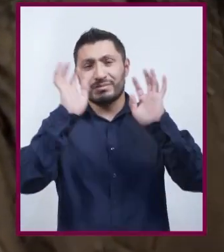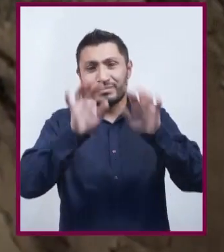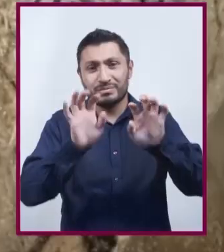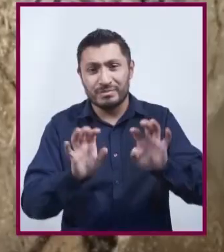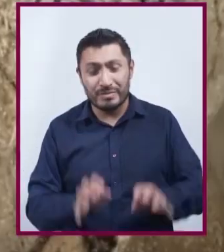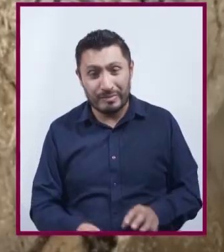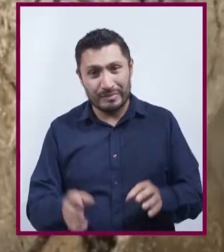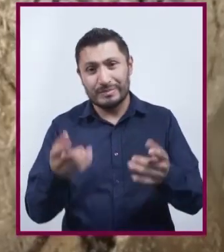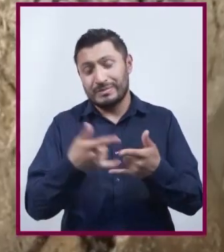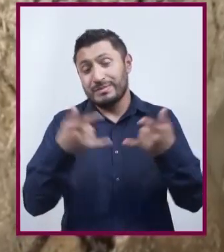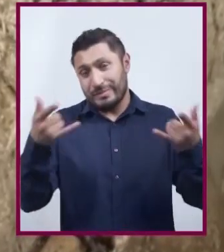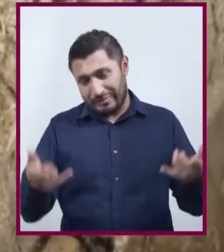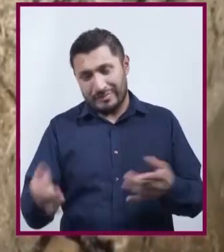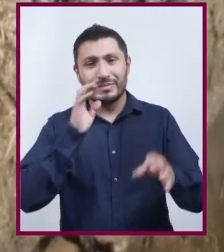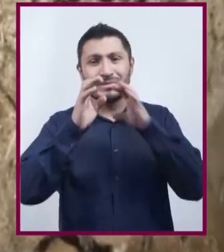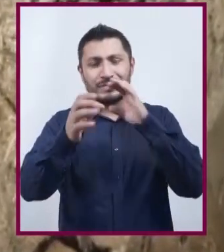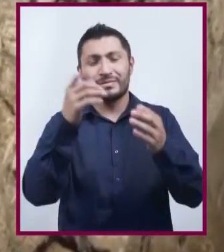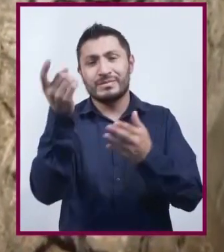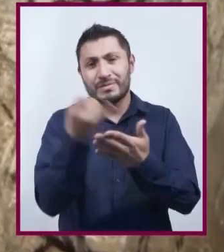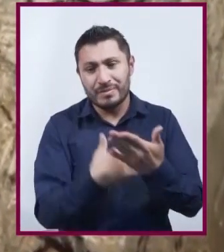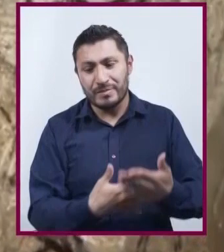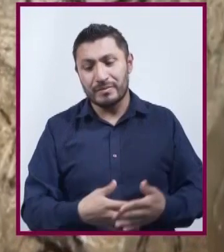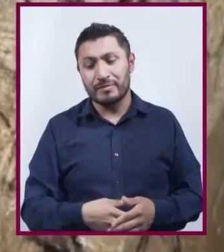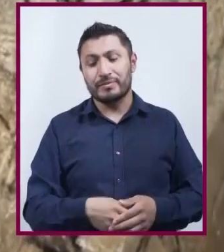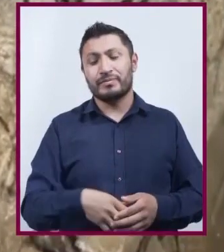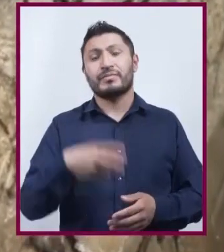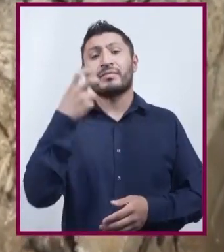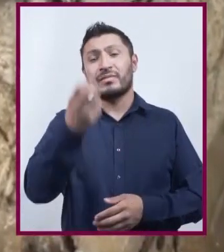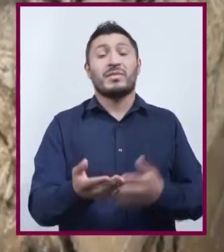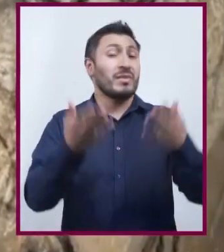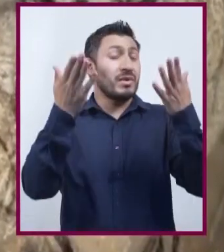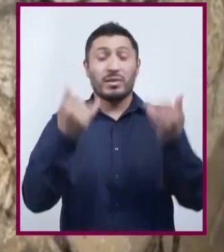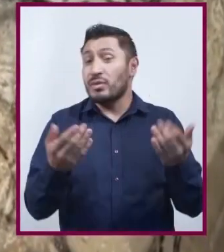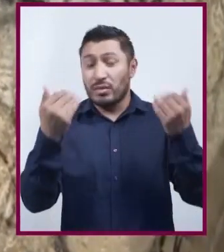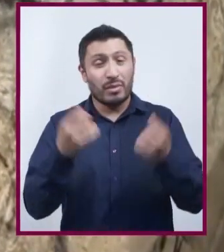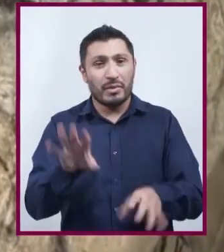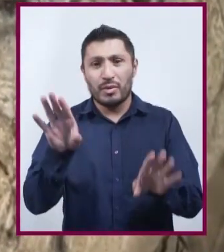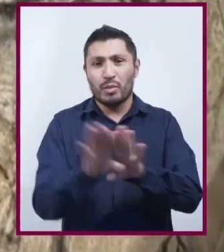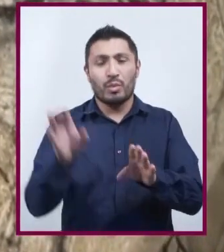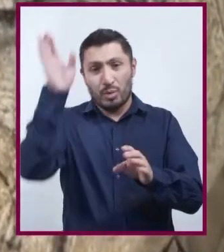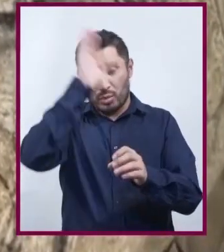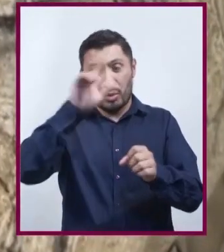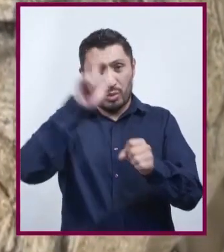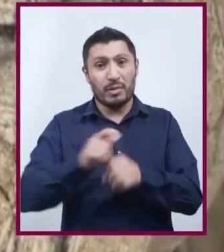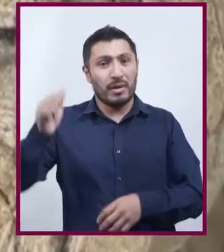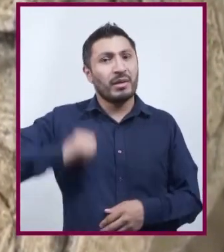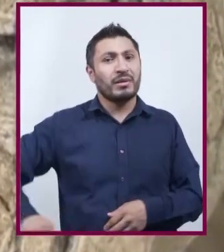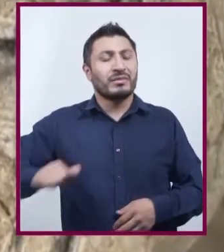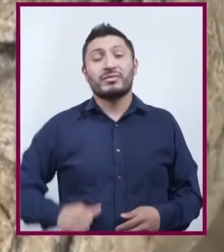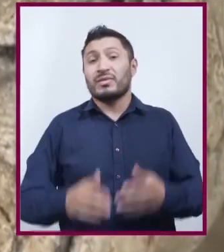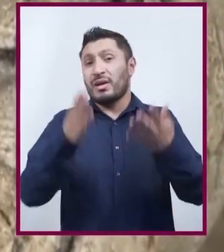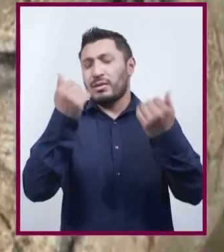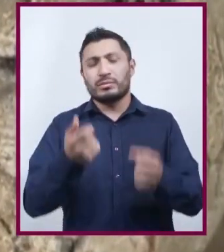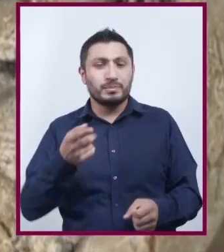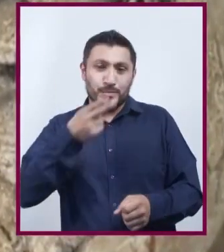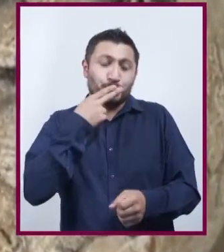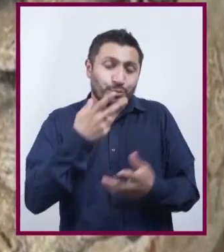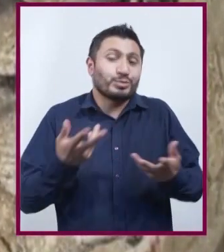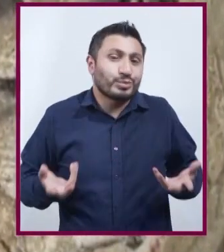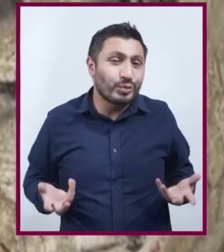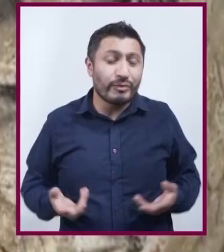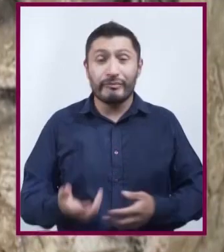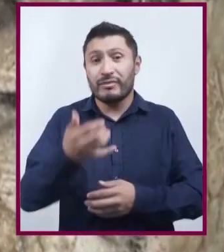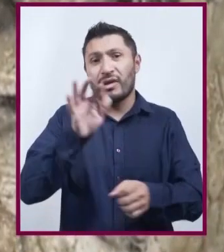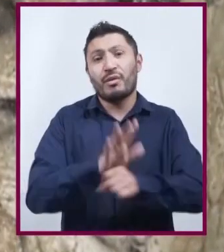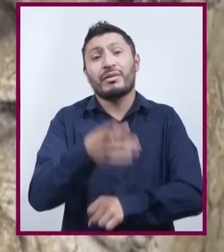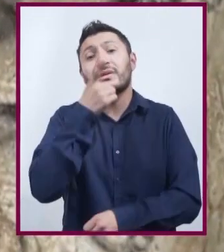Antes de poder escribir, ya registrábamos los hechos y nos comunicábamos con imágenes. De hecho, no existió ninguna civilización antigua